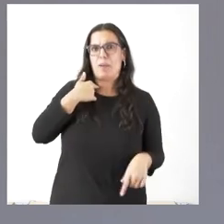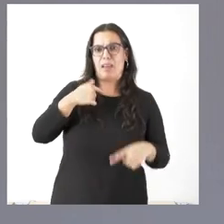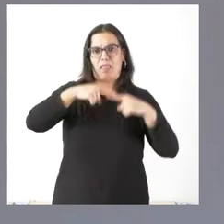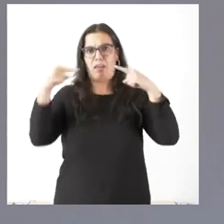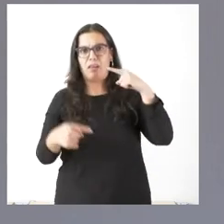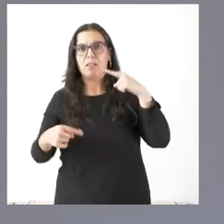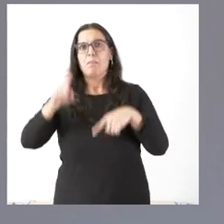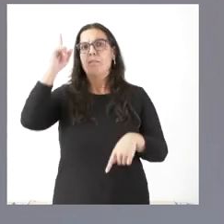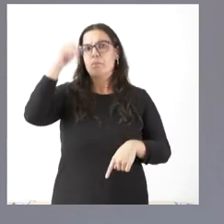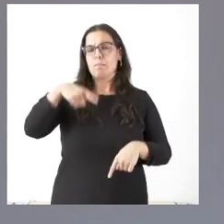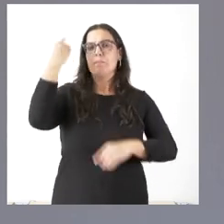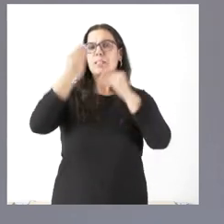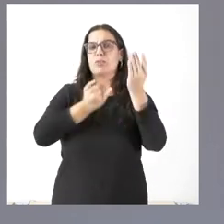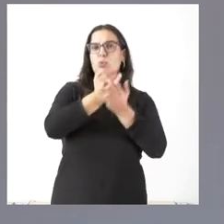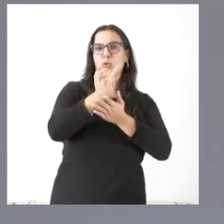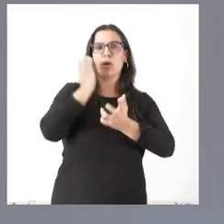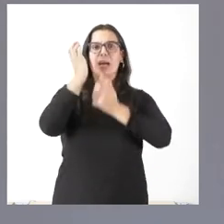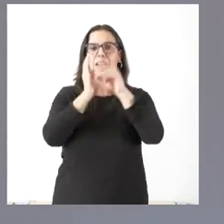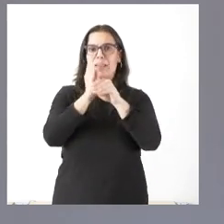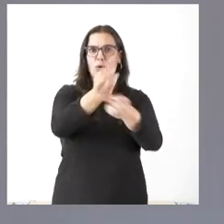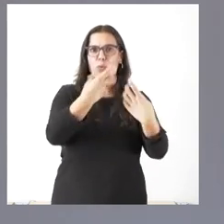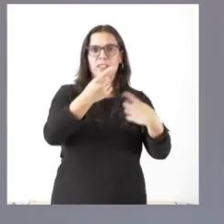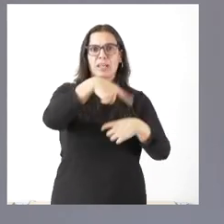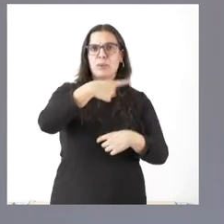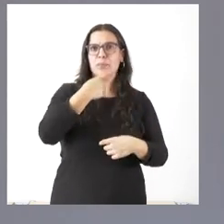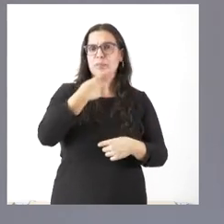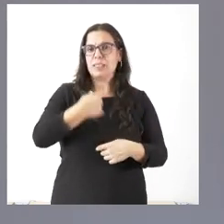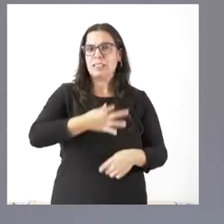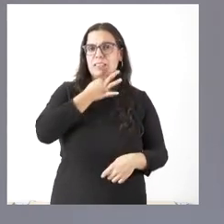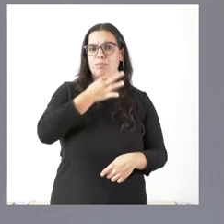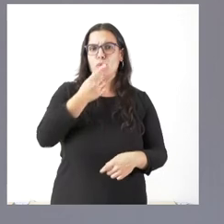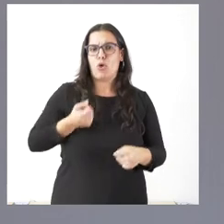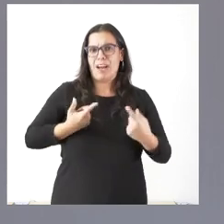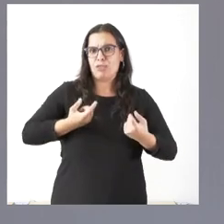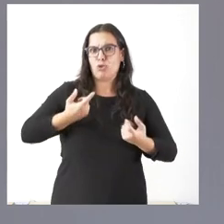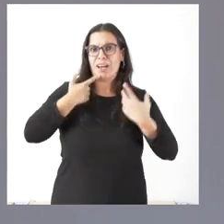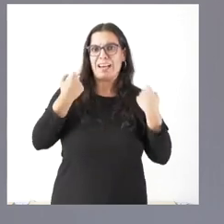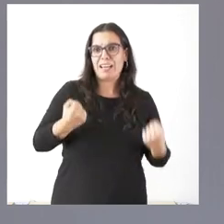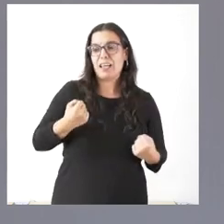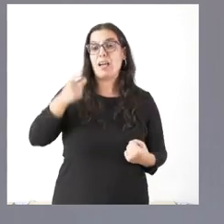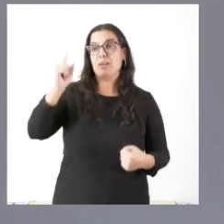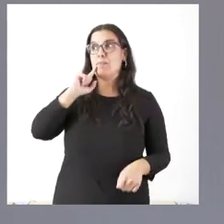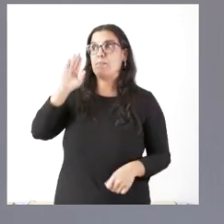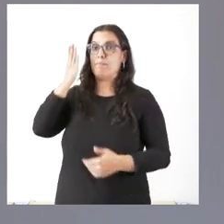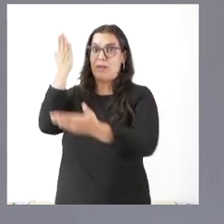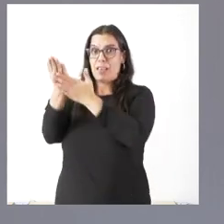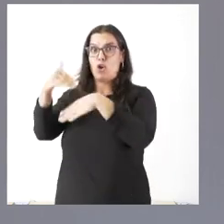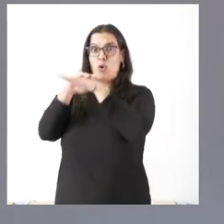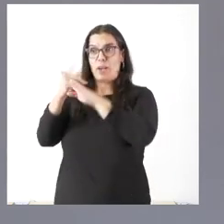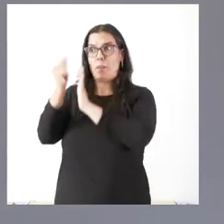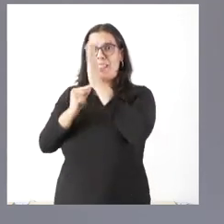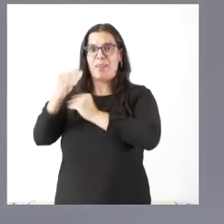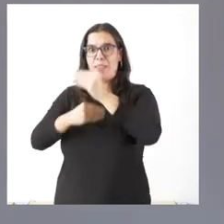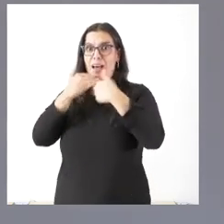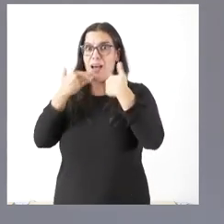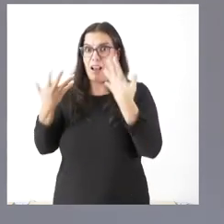muchos agricultores y ganaderos que nos transmiten que tienen dificultades como consecuencia del coste energético y diciéndole al Gobierno que tome medidas al respecto. Y que hay